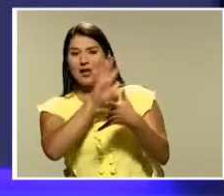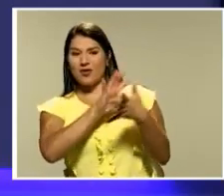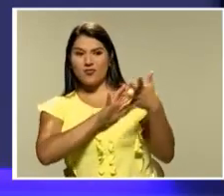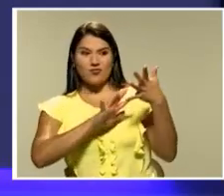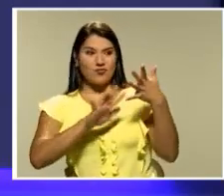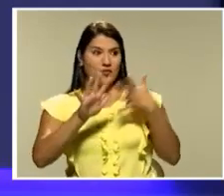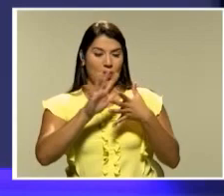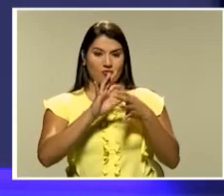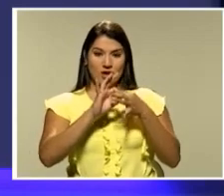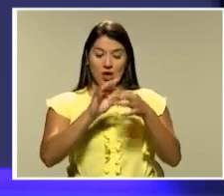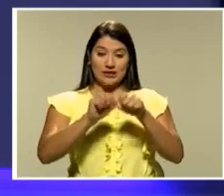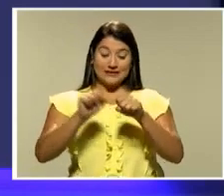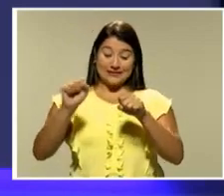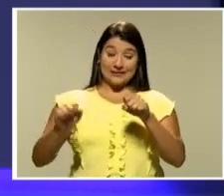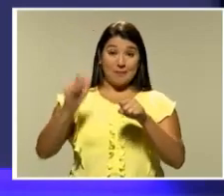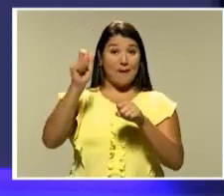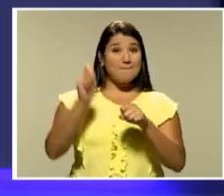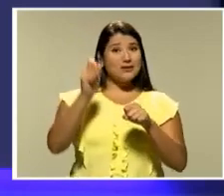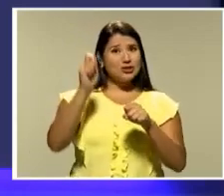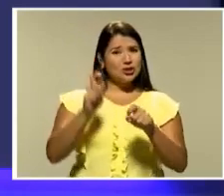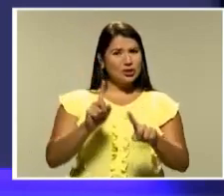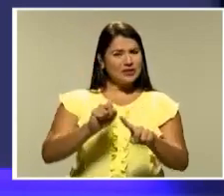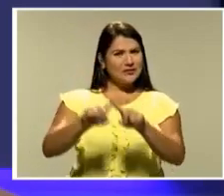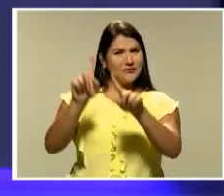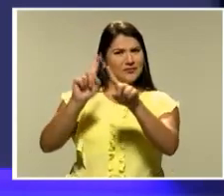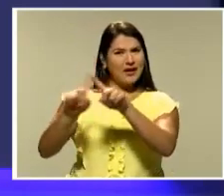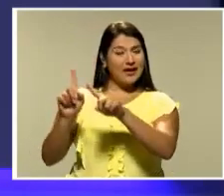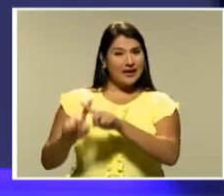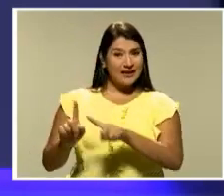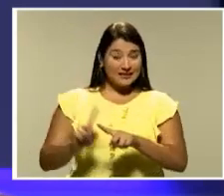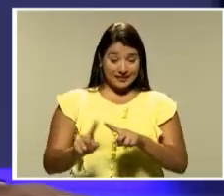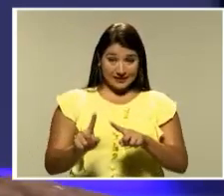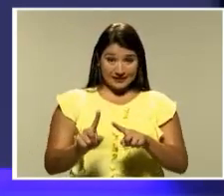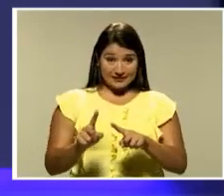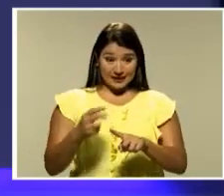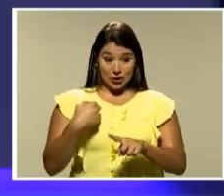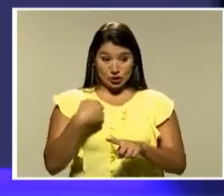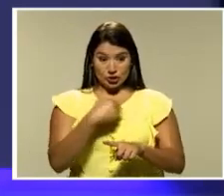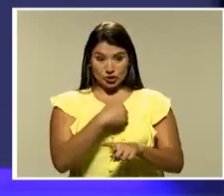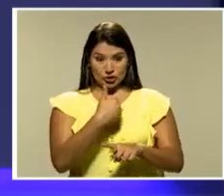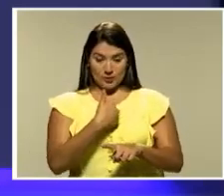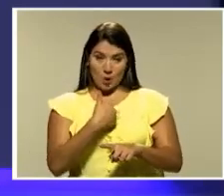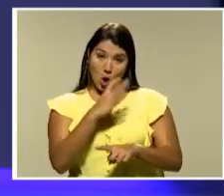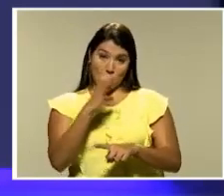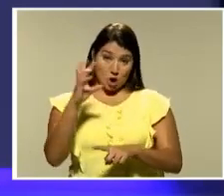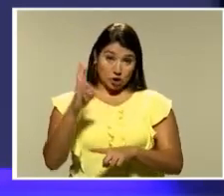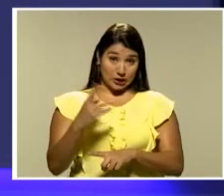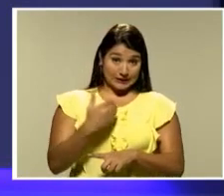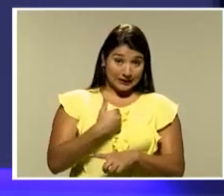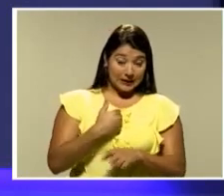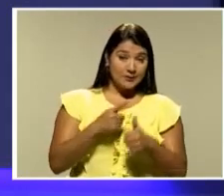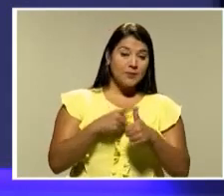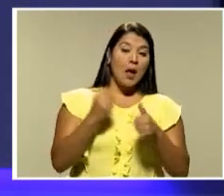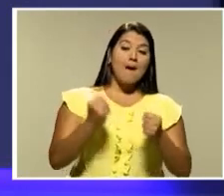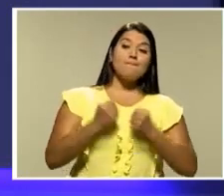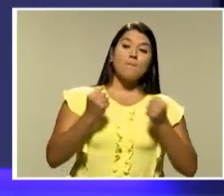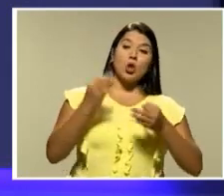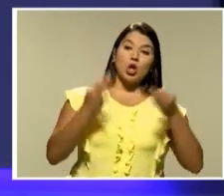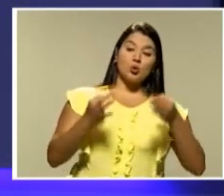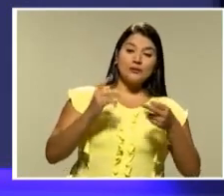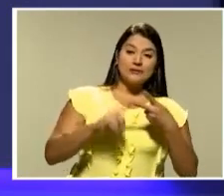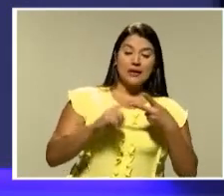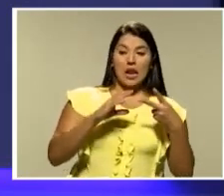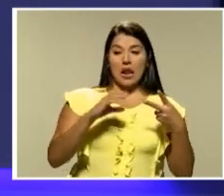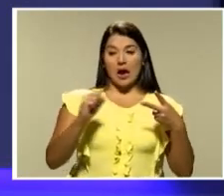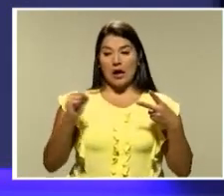impresionante de pensiones de regímenes distintos que existen y que conviven. El del Poder Judicial, el de la